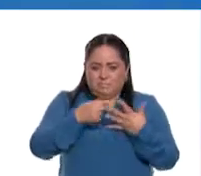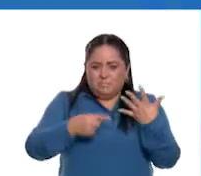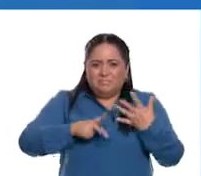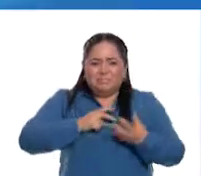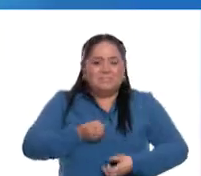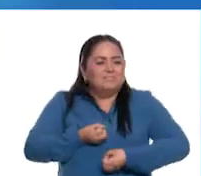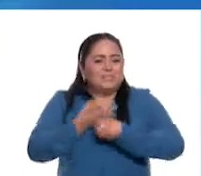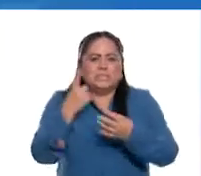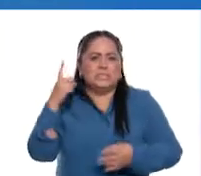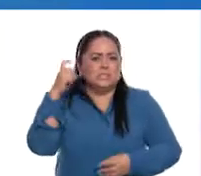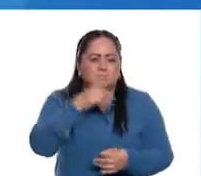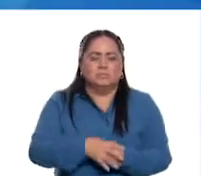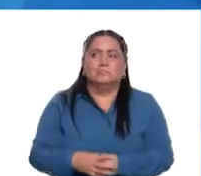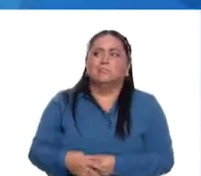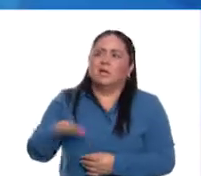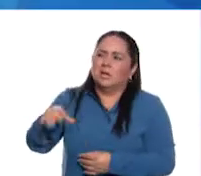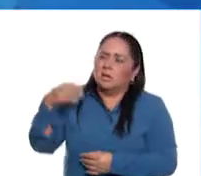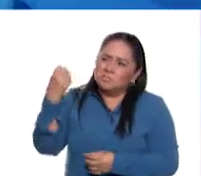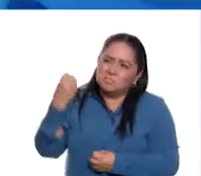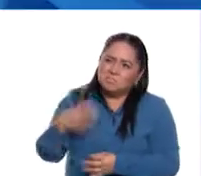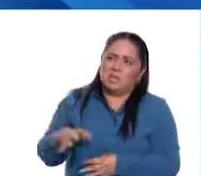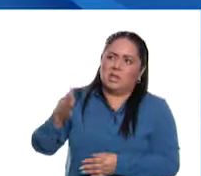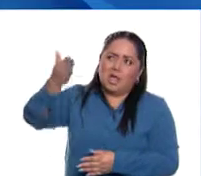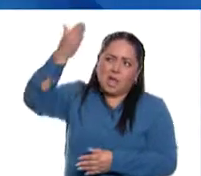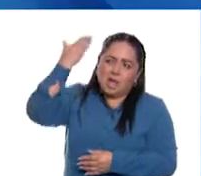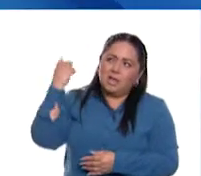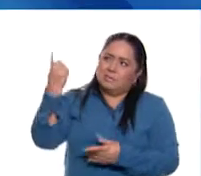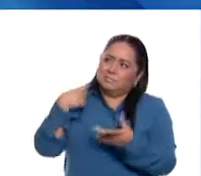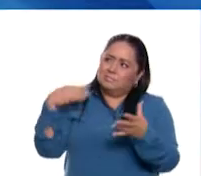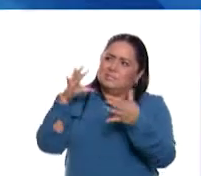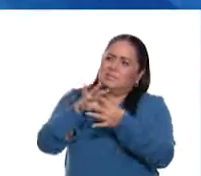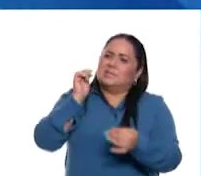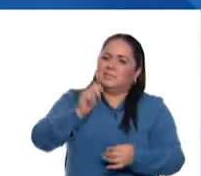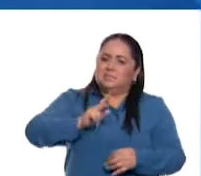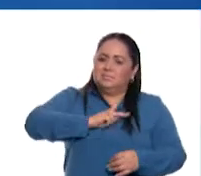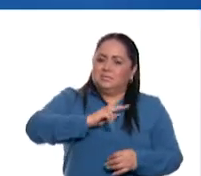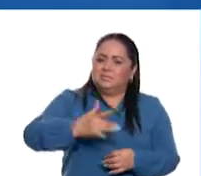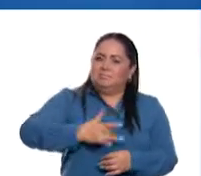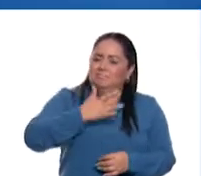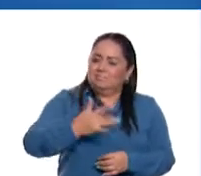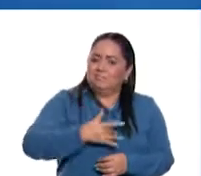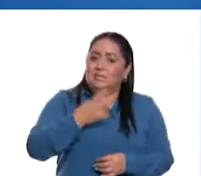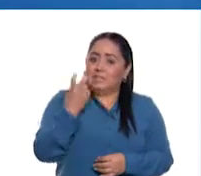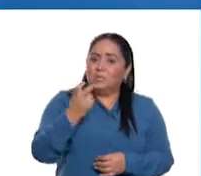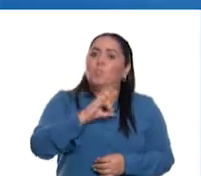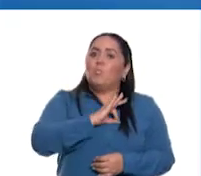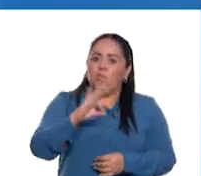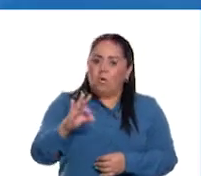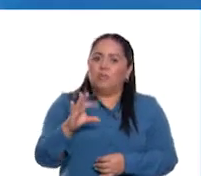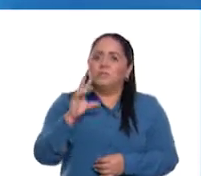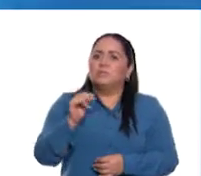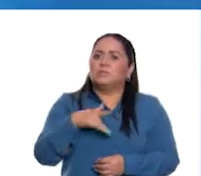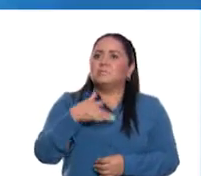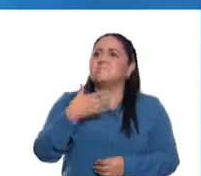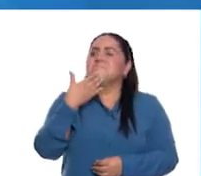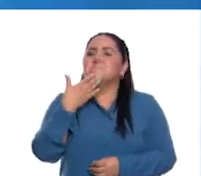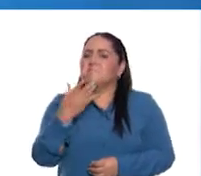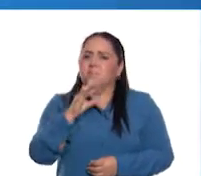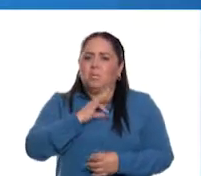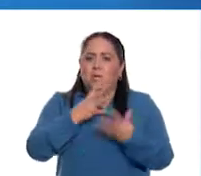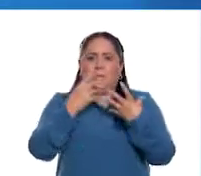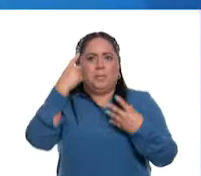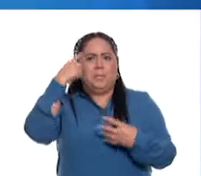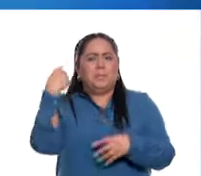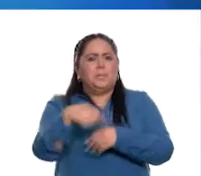ánimo. Ay, Carola, ojalá que alguien me hubiera explicado sobre mis estados de ánimo. Algo habría hecho para no sentirme de esa forma por